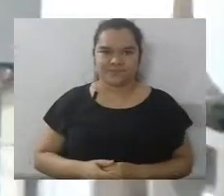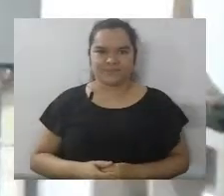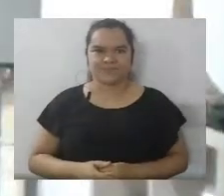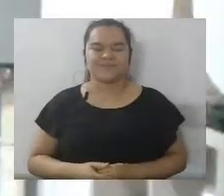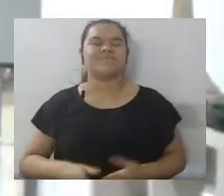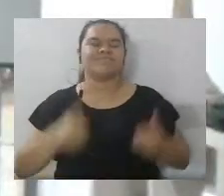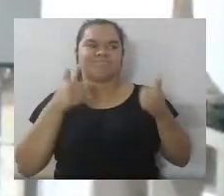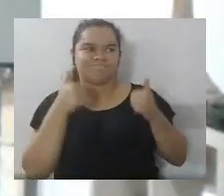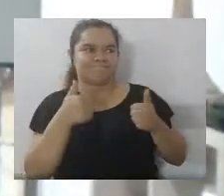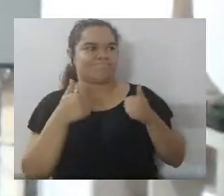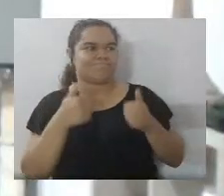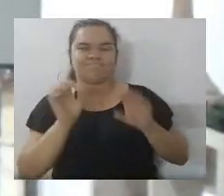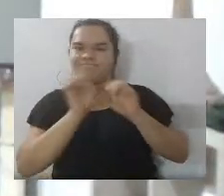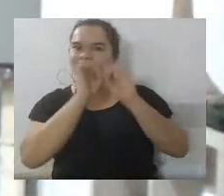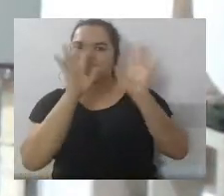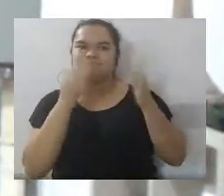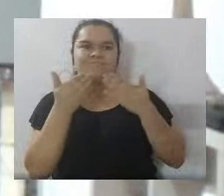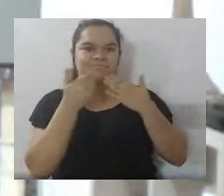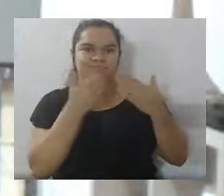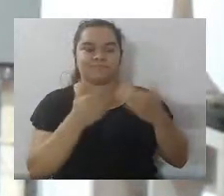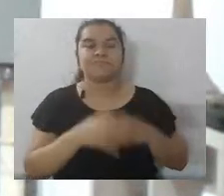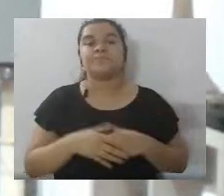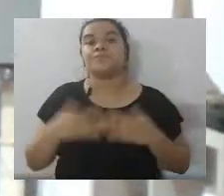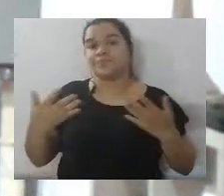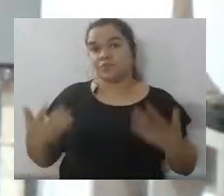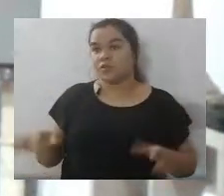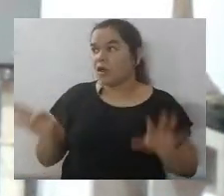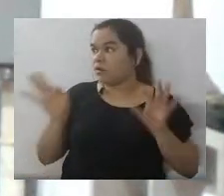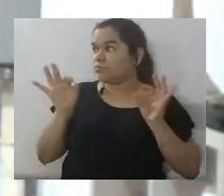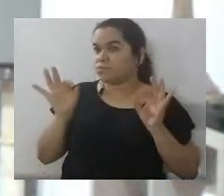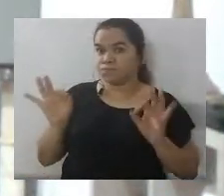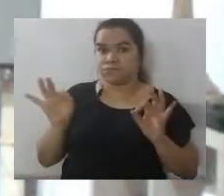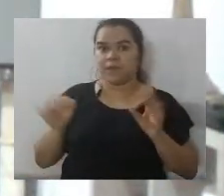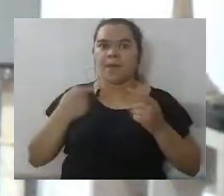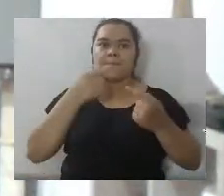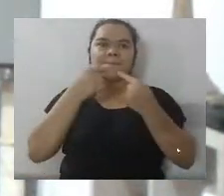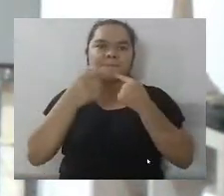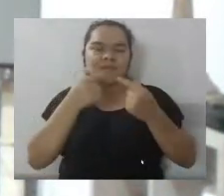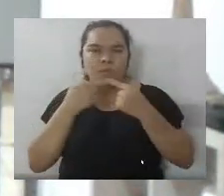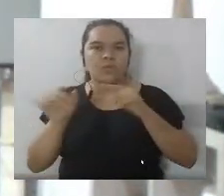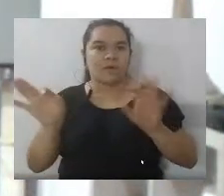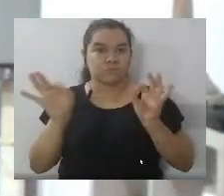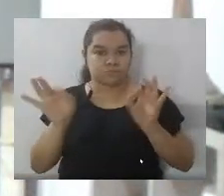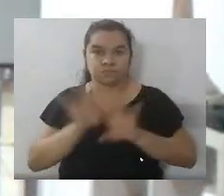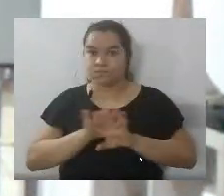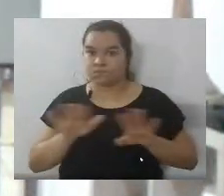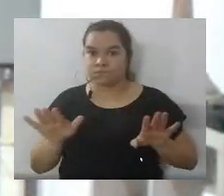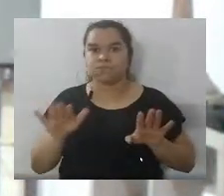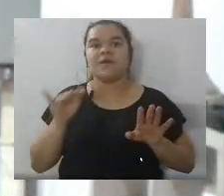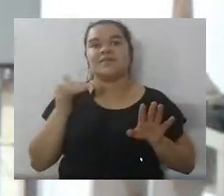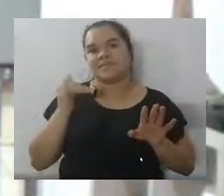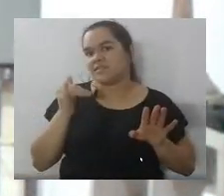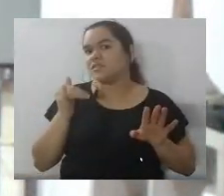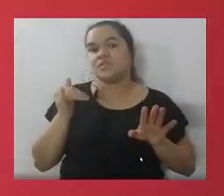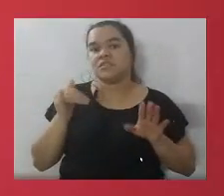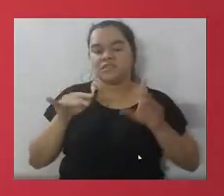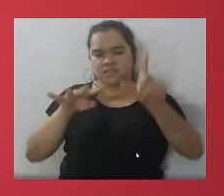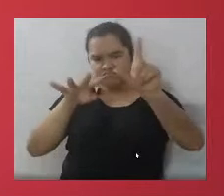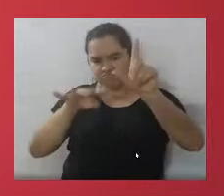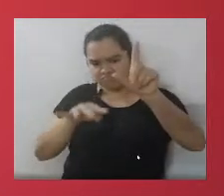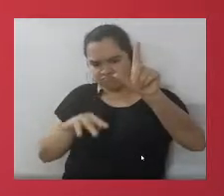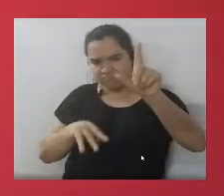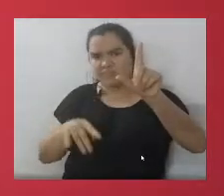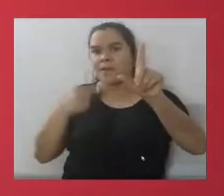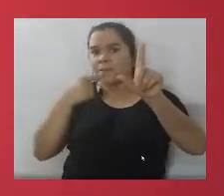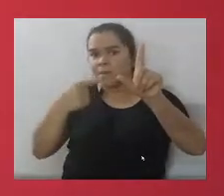Perfecto, muchas gracias. Entonces, Silvia, cerramos el espacio de preguntas. Sí, ya no hay otras